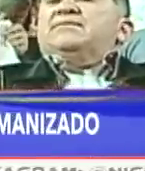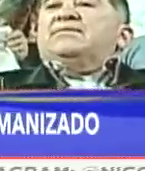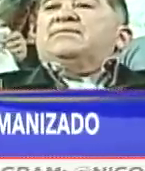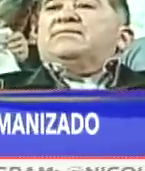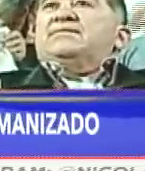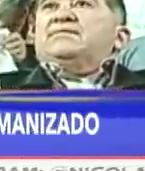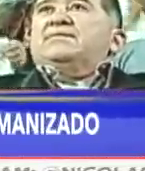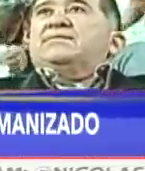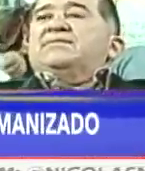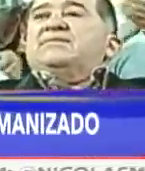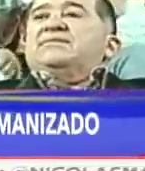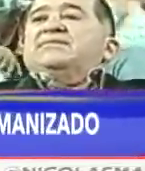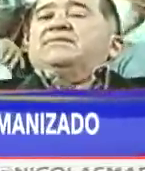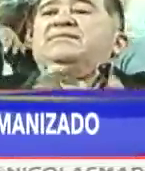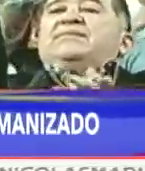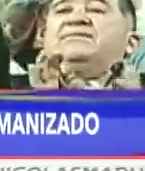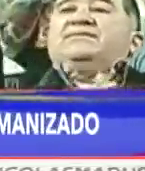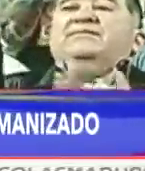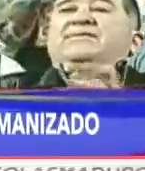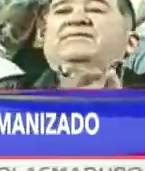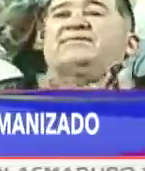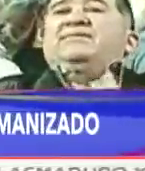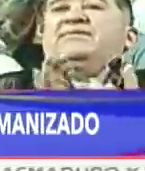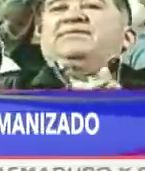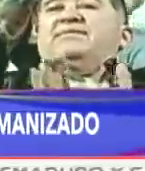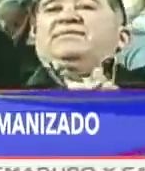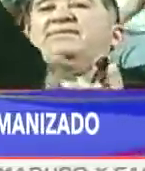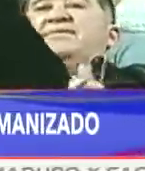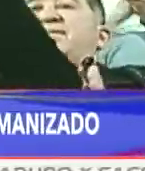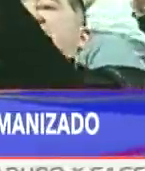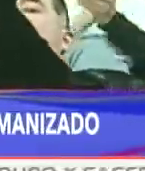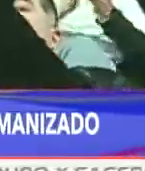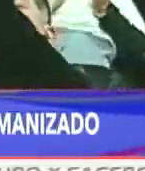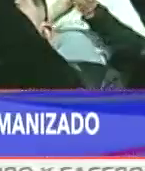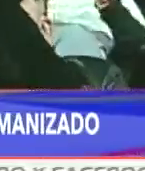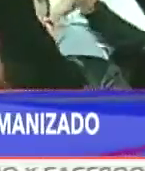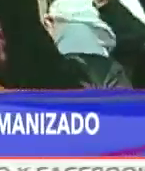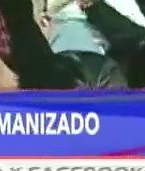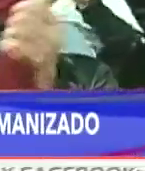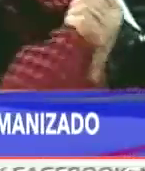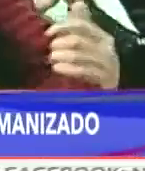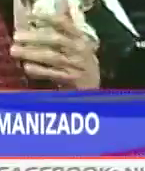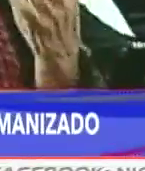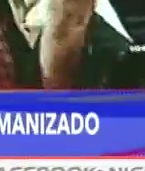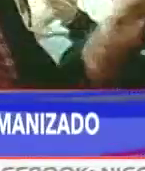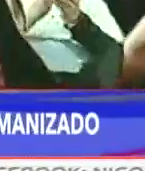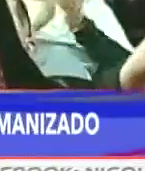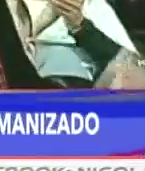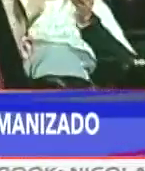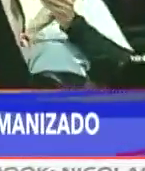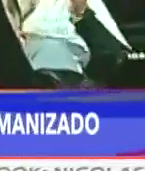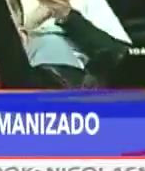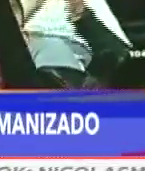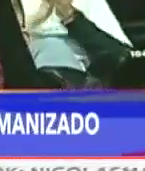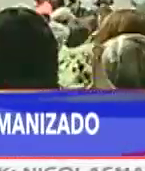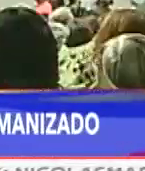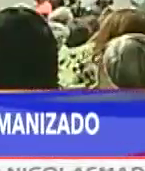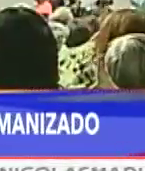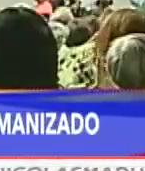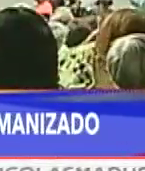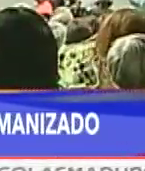y las libertadoras de este momento histórico.